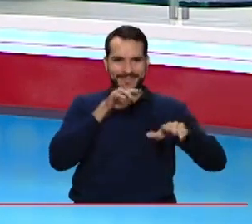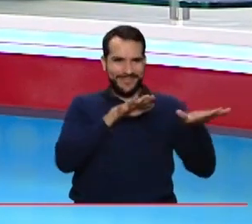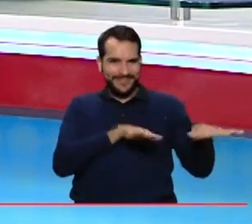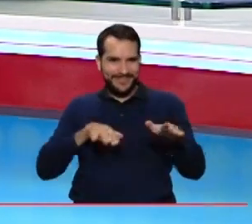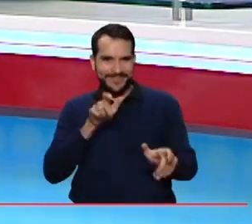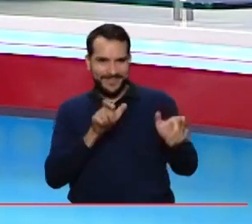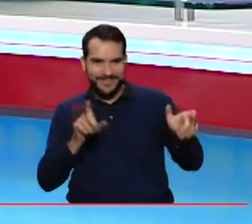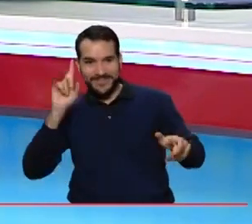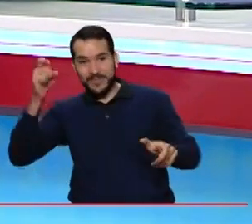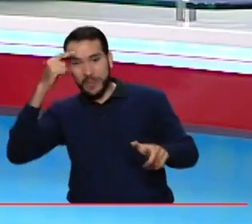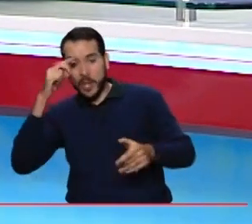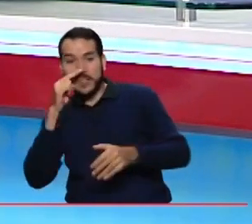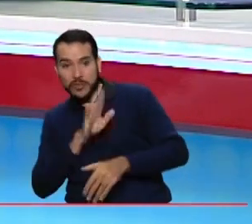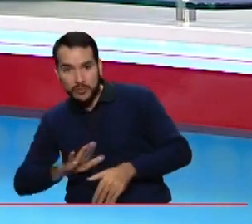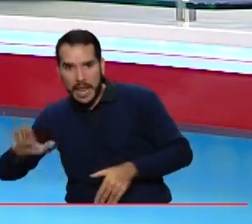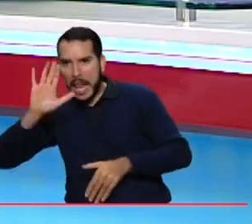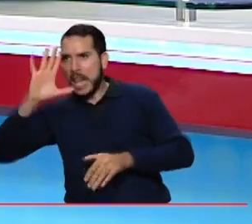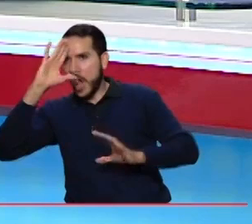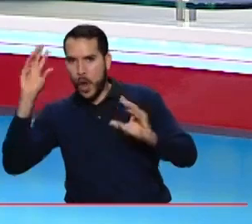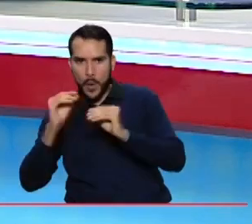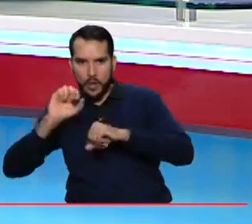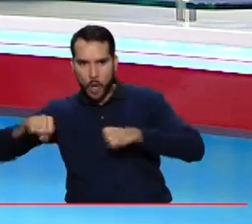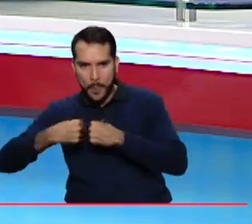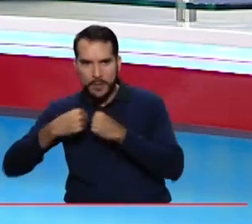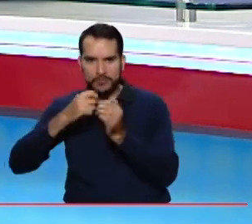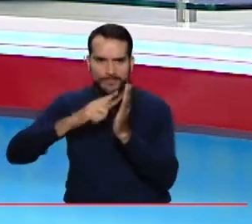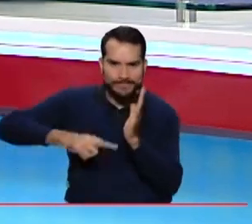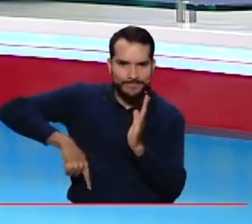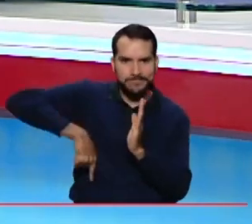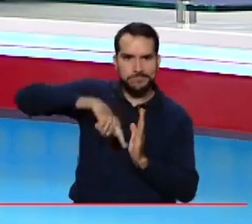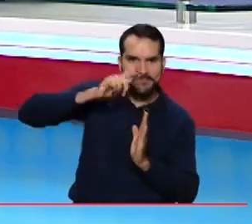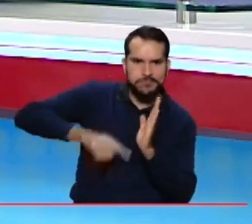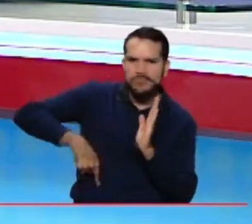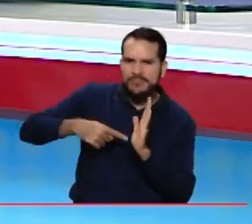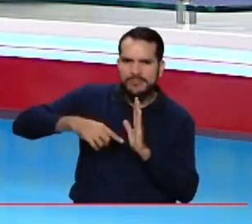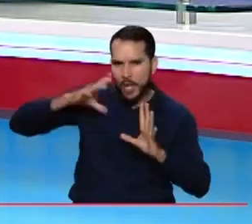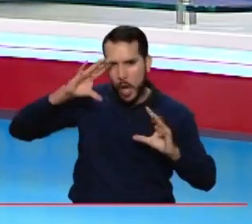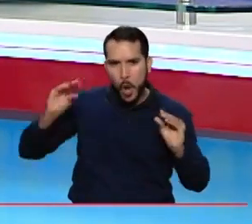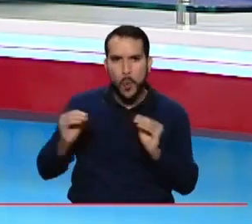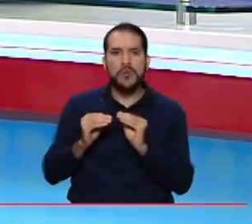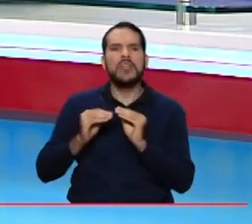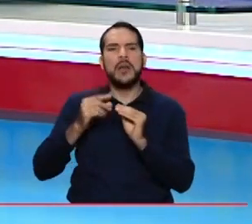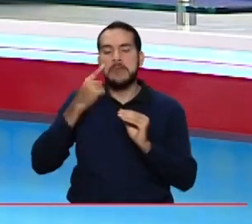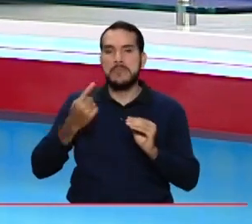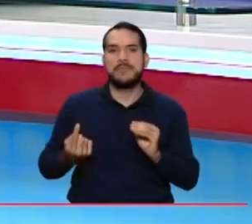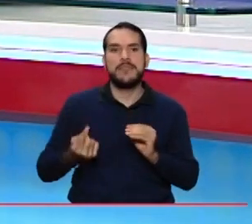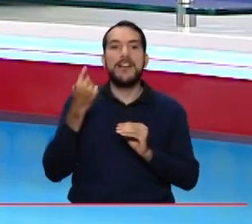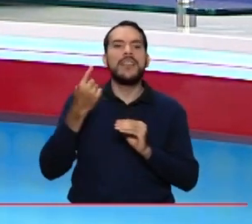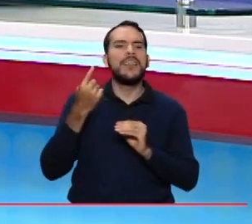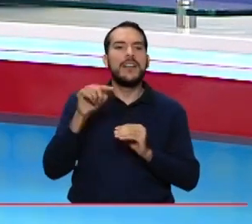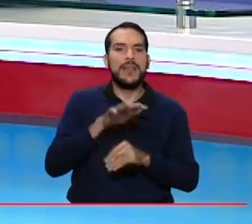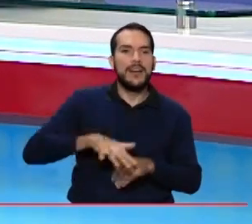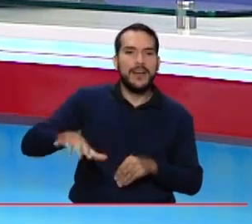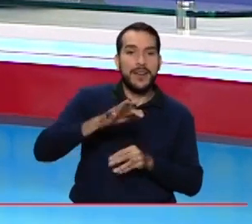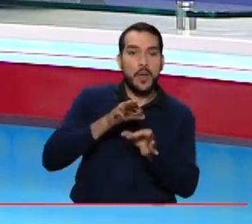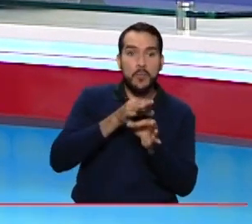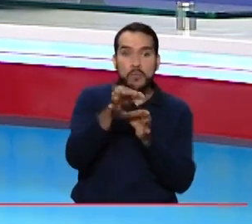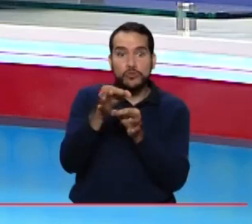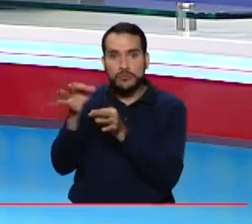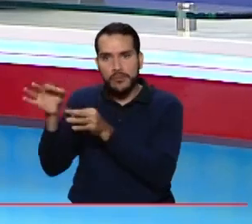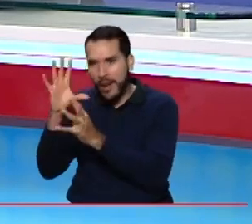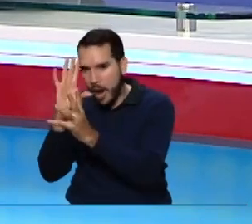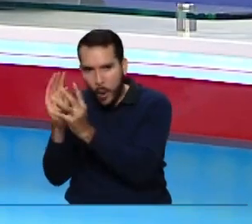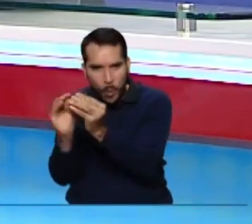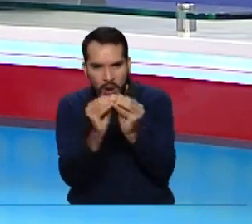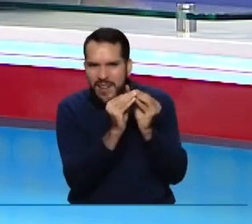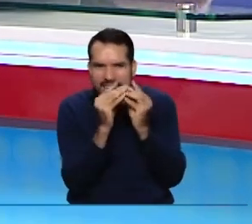y Local firmaron un convenio que se convierte en el primer acuerdo con los municipios del Valle del Cauca para asumir este desafío